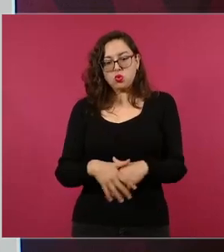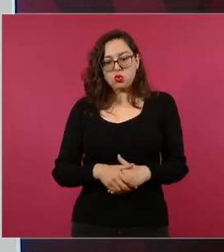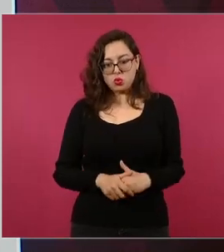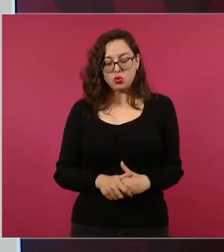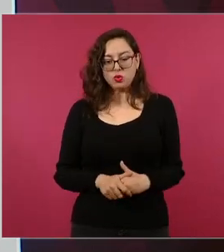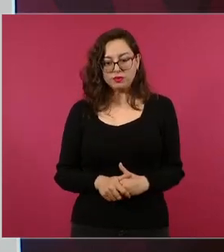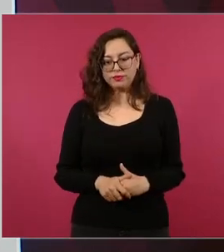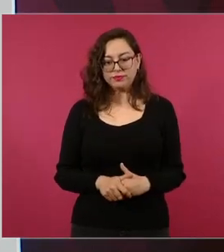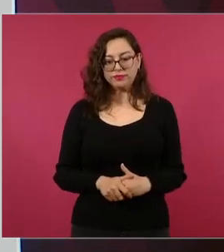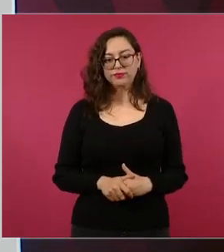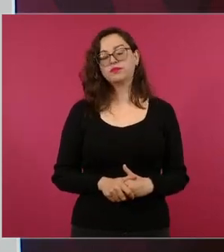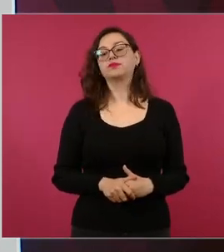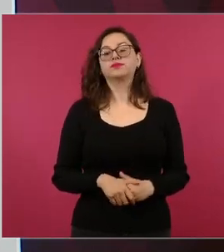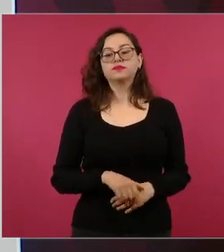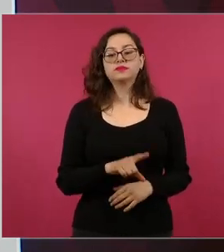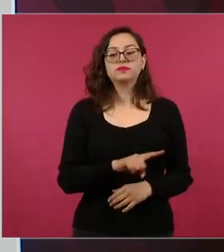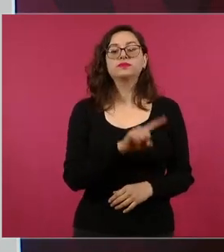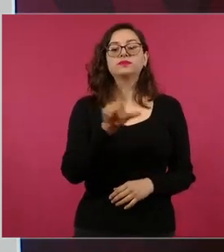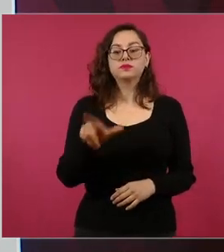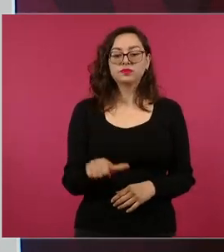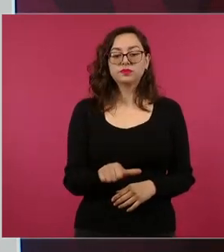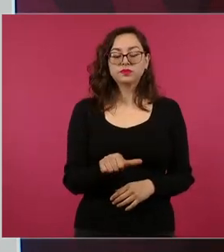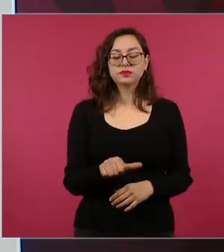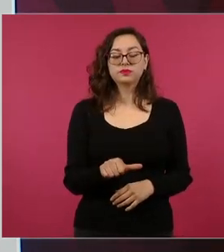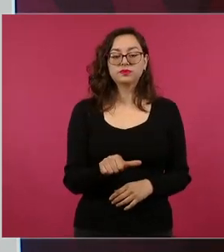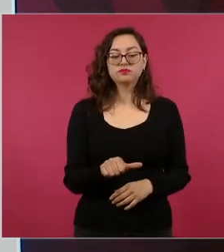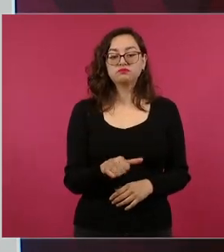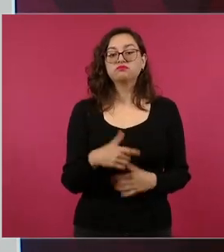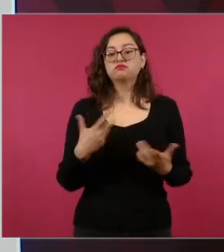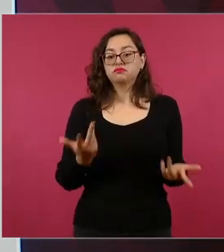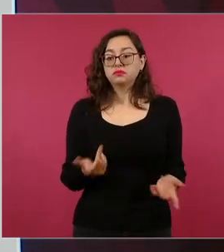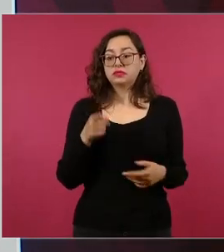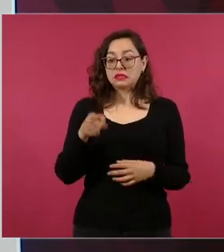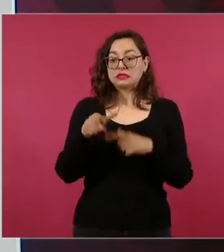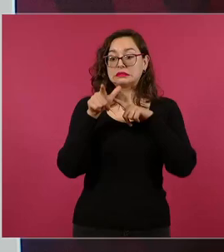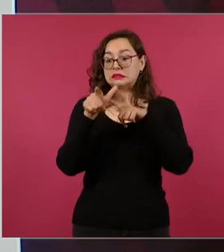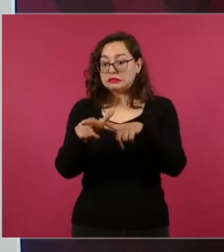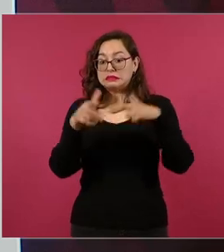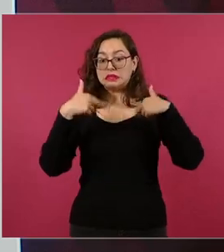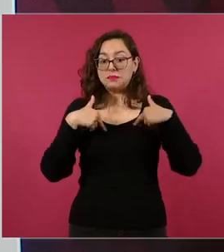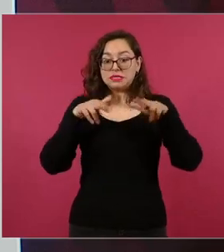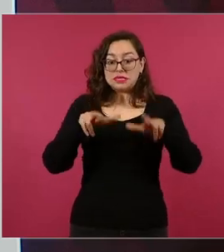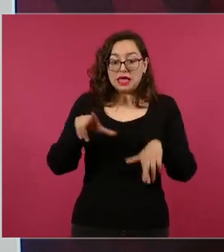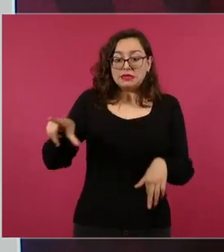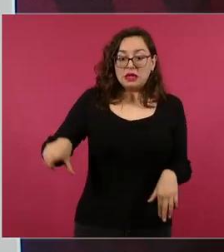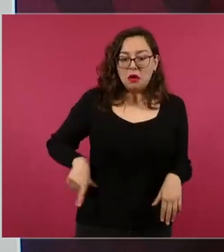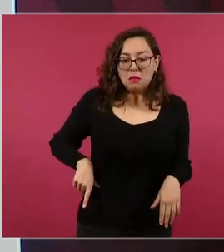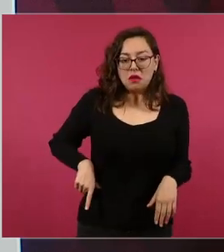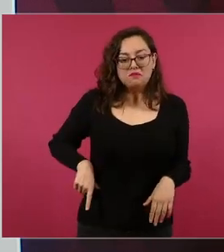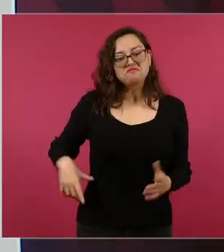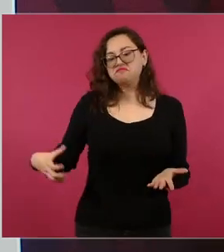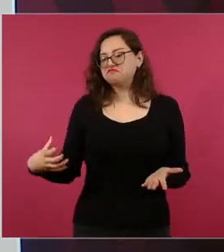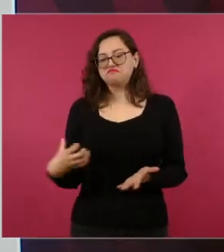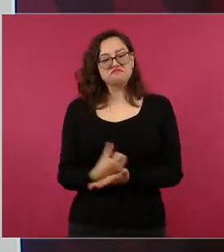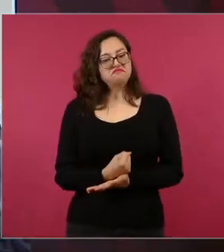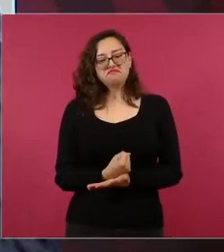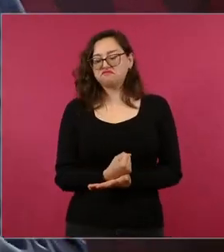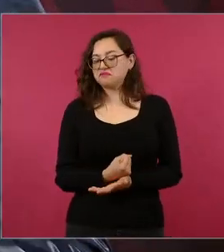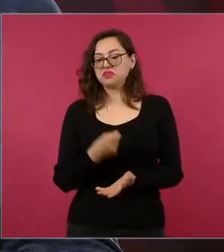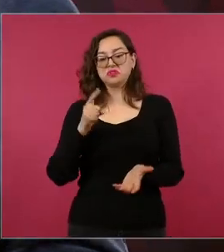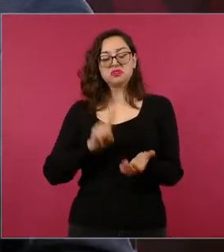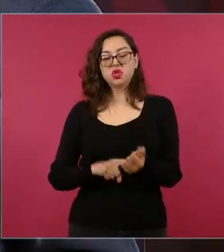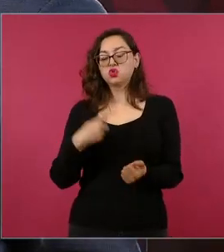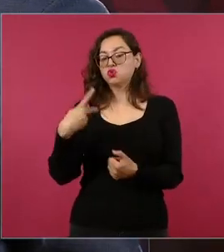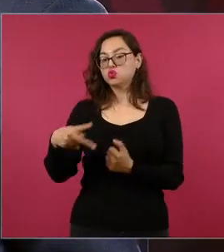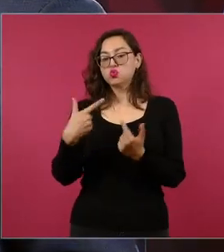a primer ministro. No ganó, hubo diferencias al interior de su